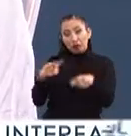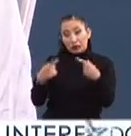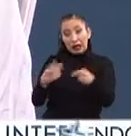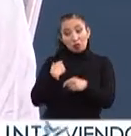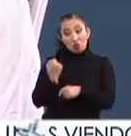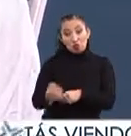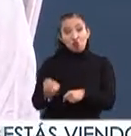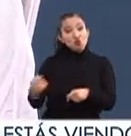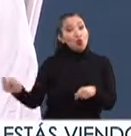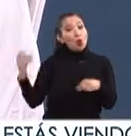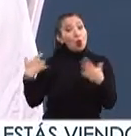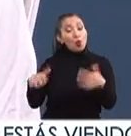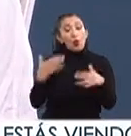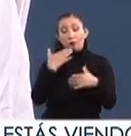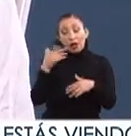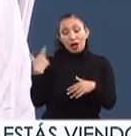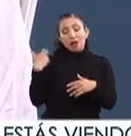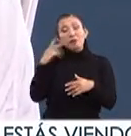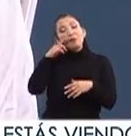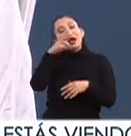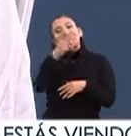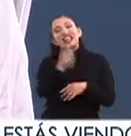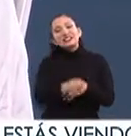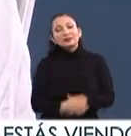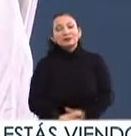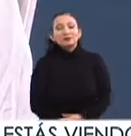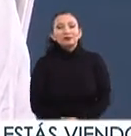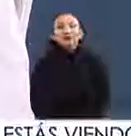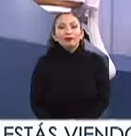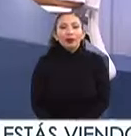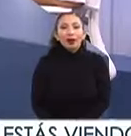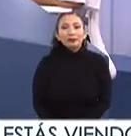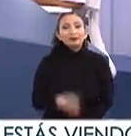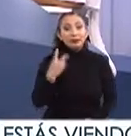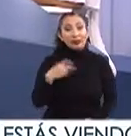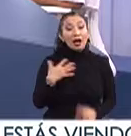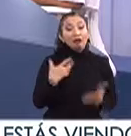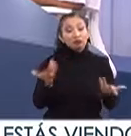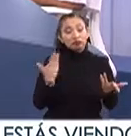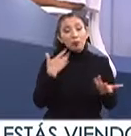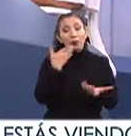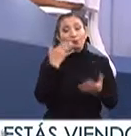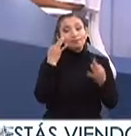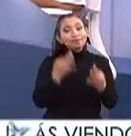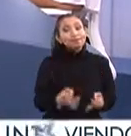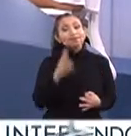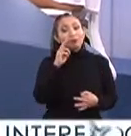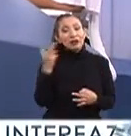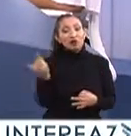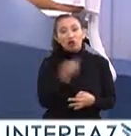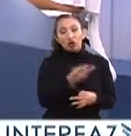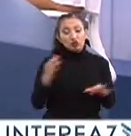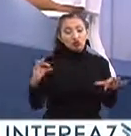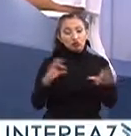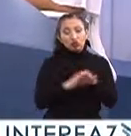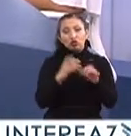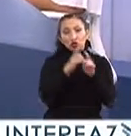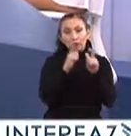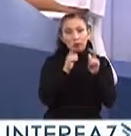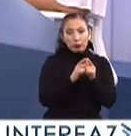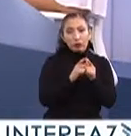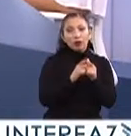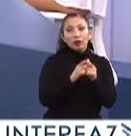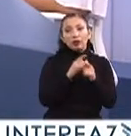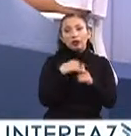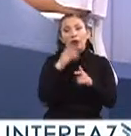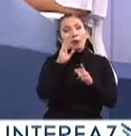buenos y pues vale la pena que se den una vuelta. Pues sin duda alguna va a ser una exquisitez ver estas dos perspectivas,